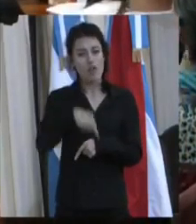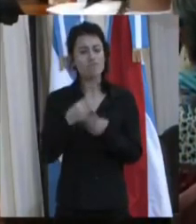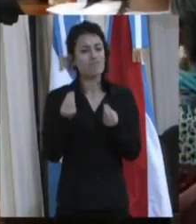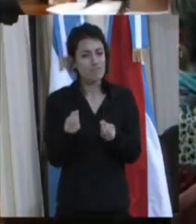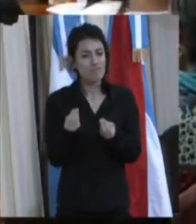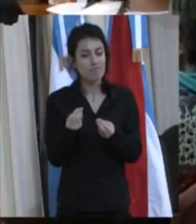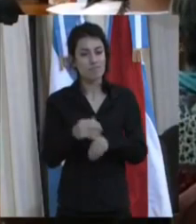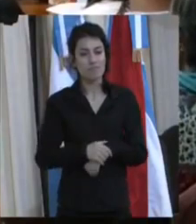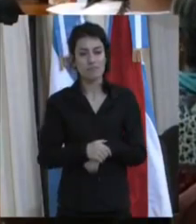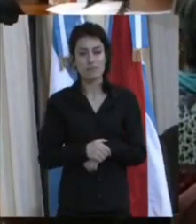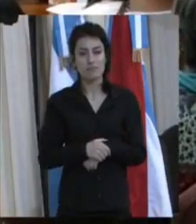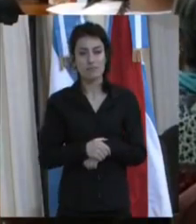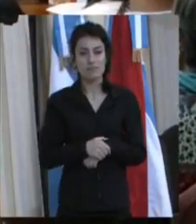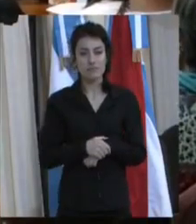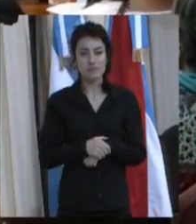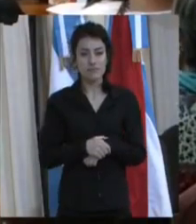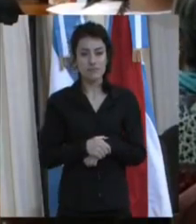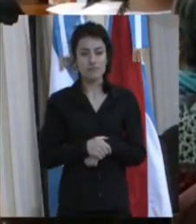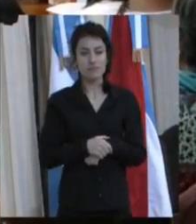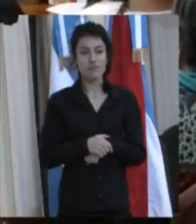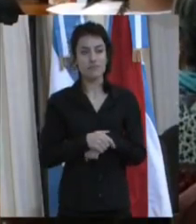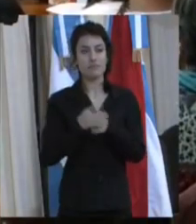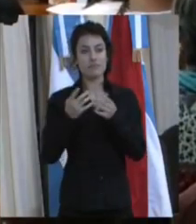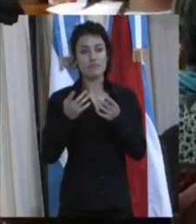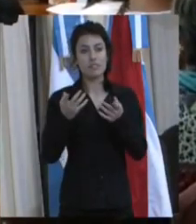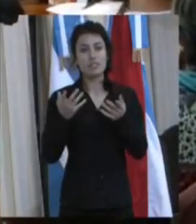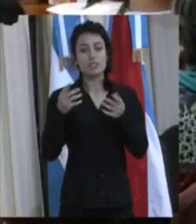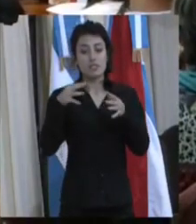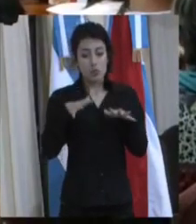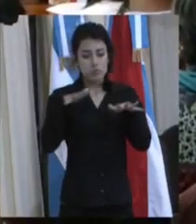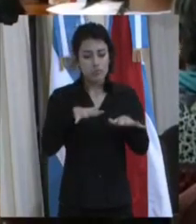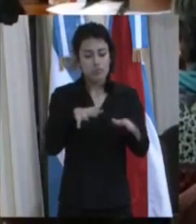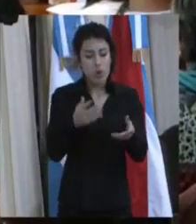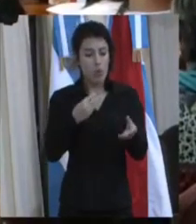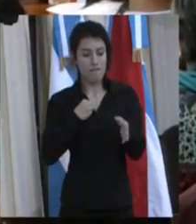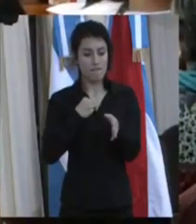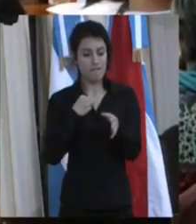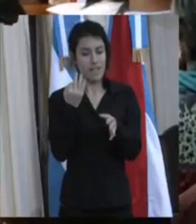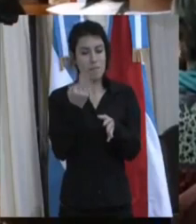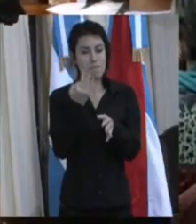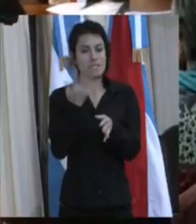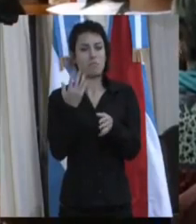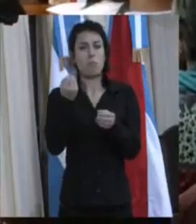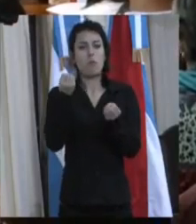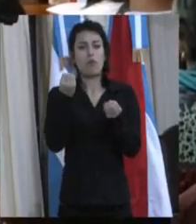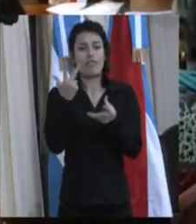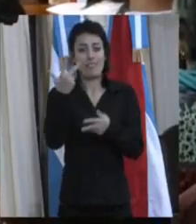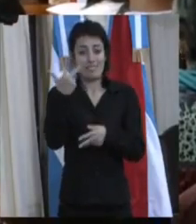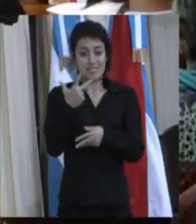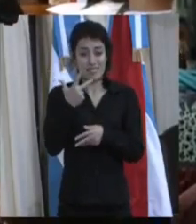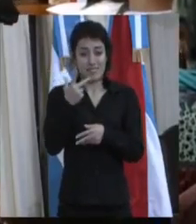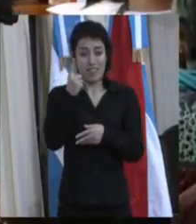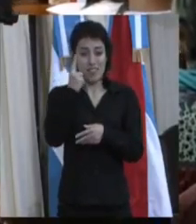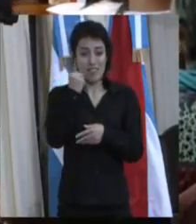obviamente trazo estos cruces con una emoción especial por hace 3 días que apareció la